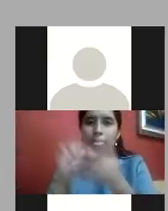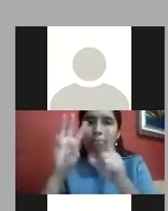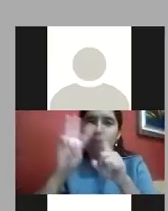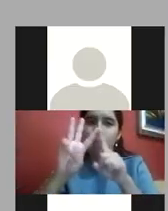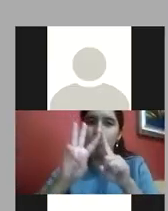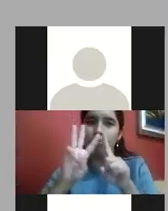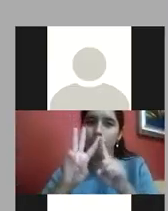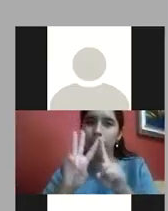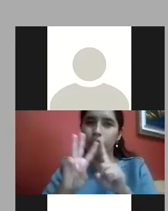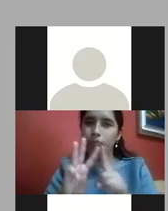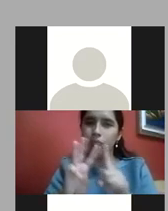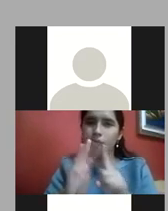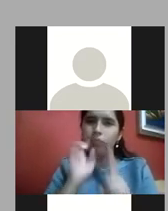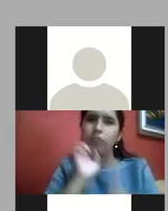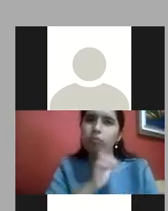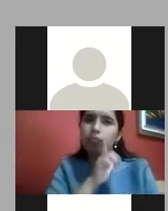Entonces,